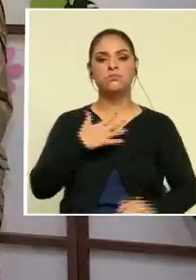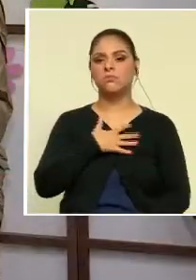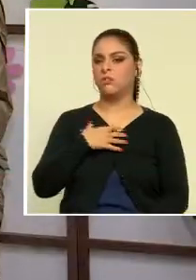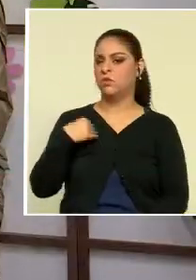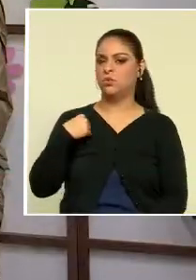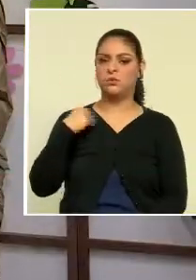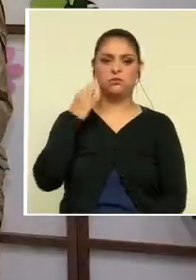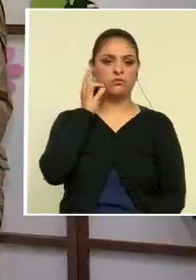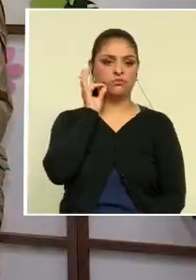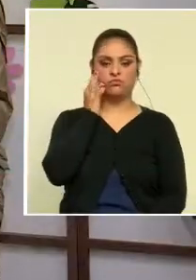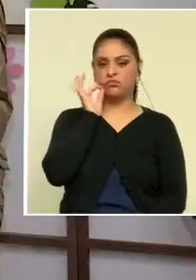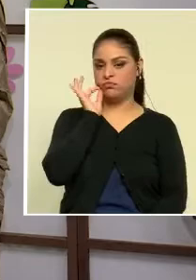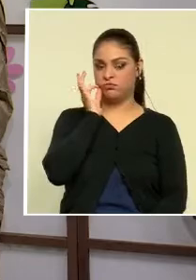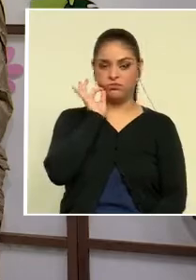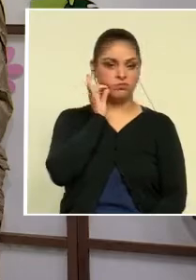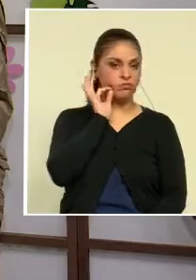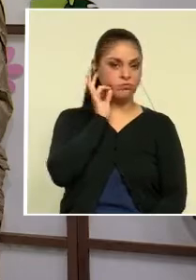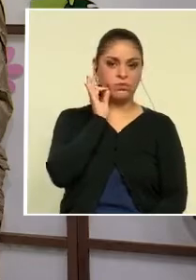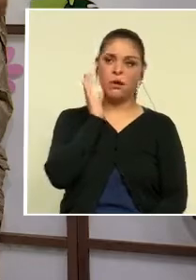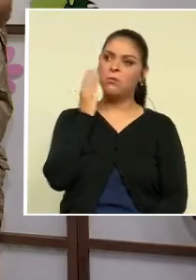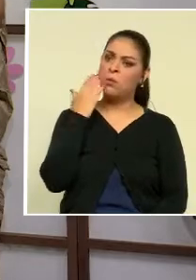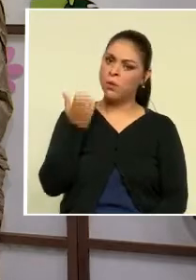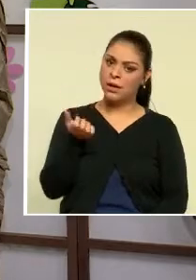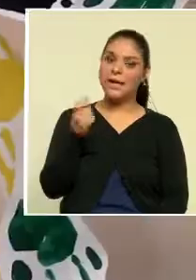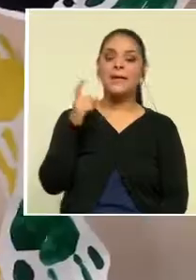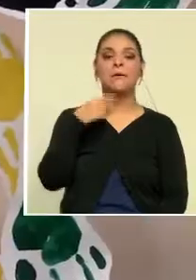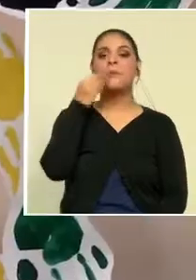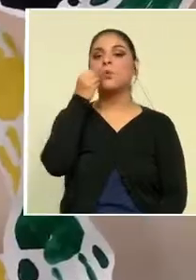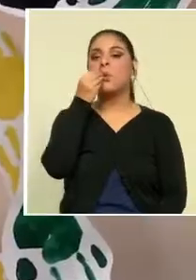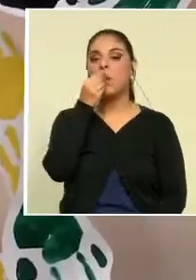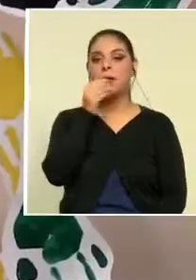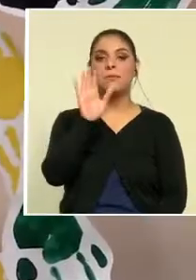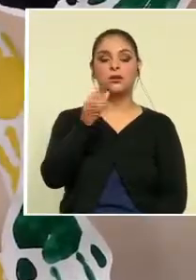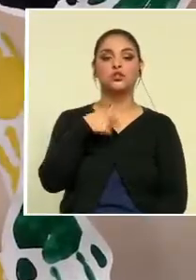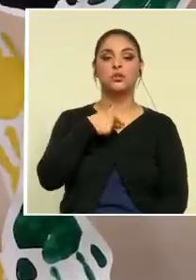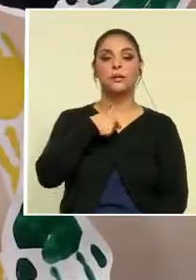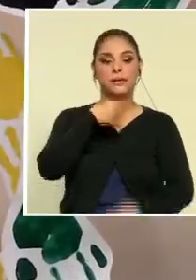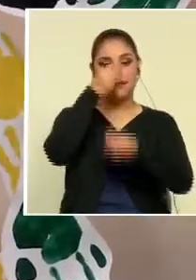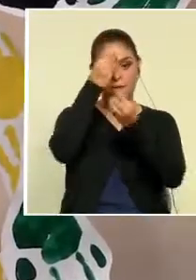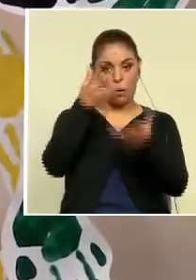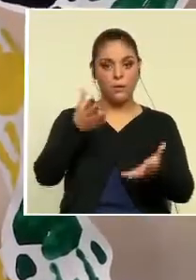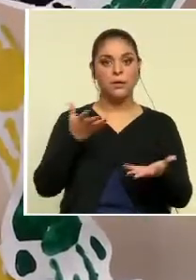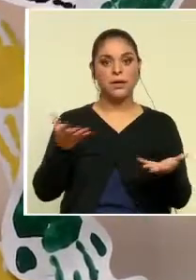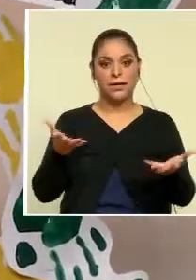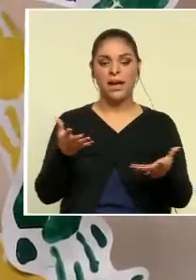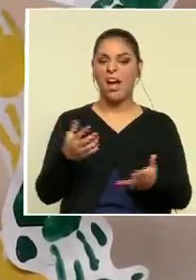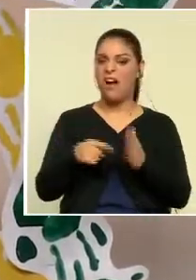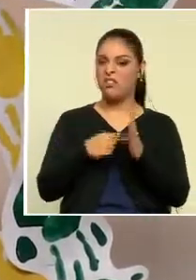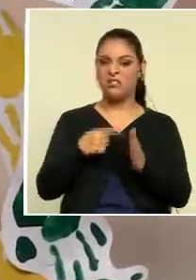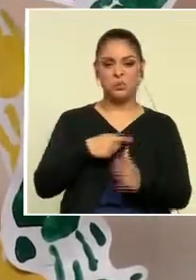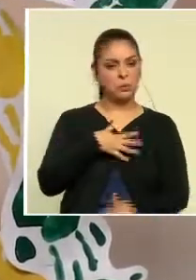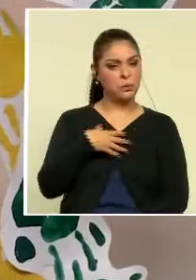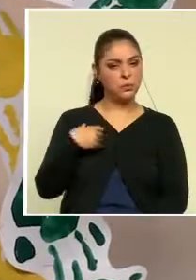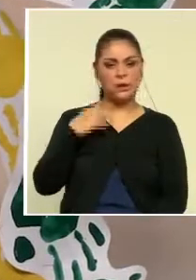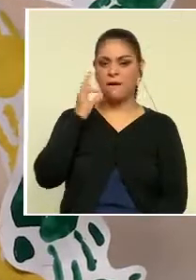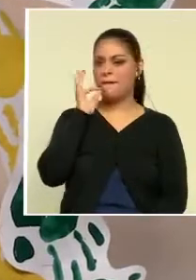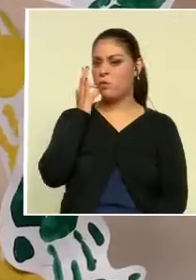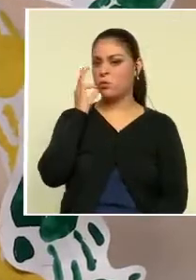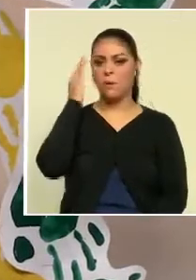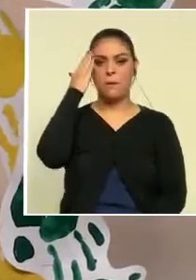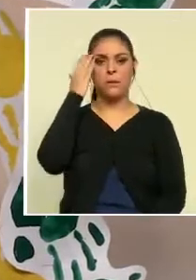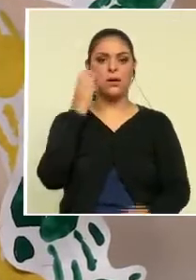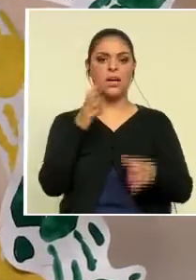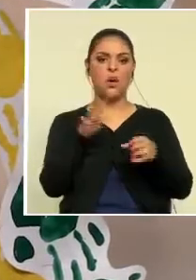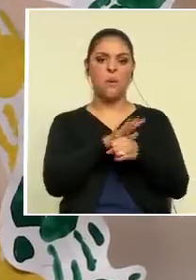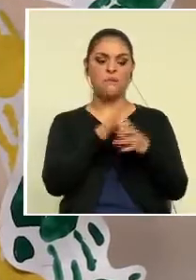frutas a la que yo les voy a dar un dato resulta que a veces no nos gustan las frutas porque están enteras